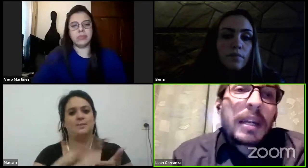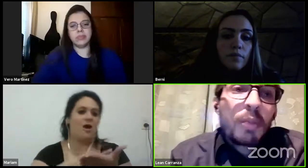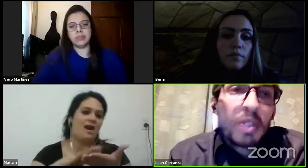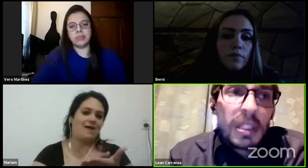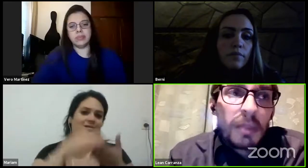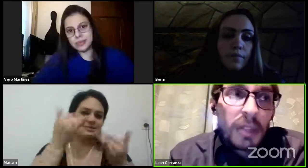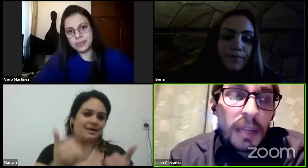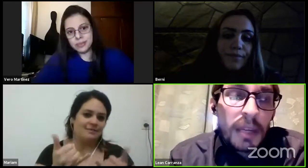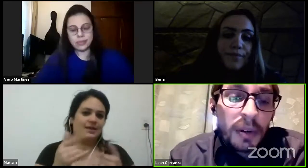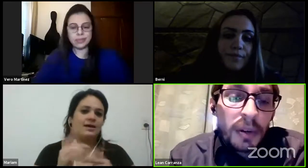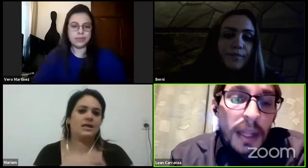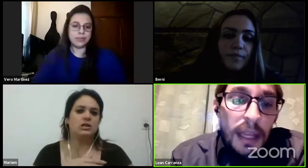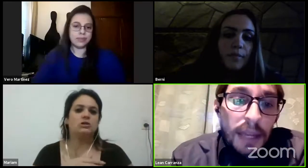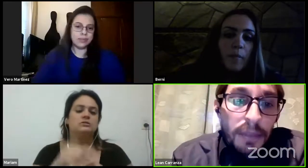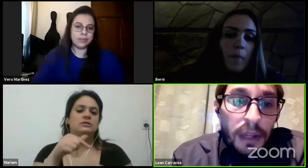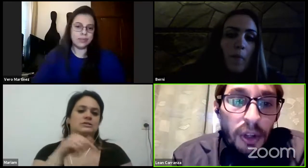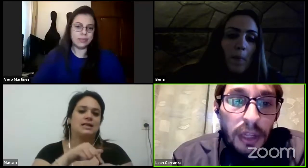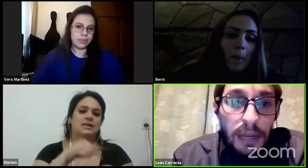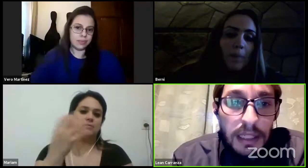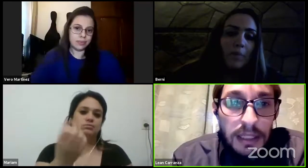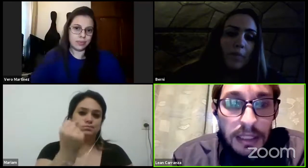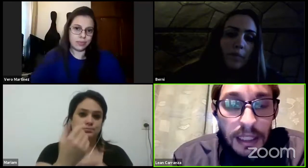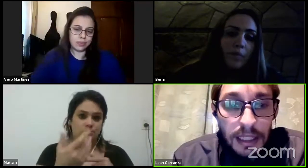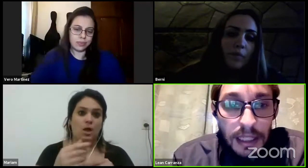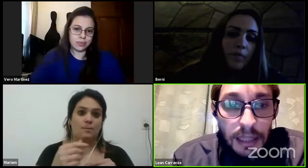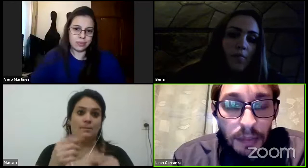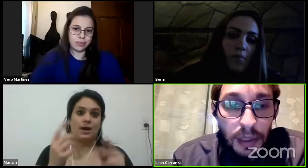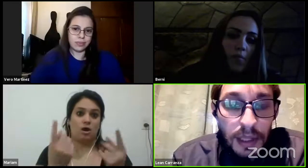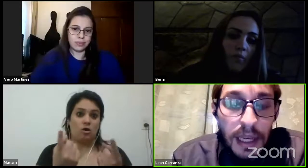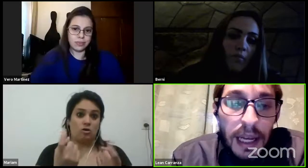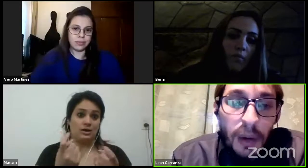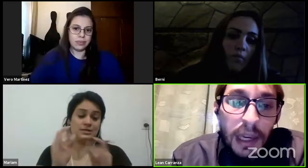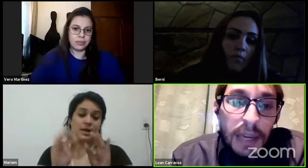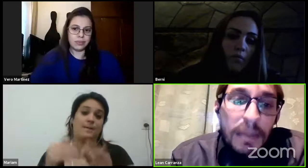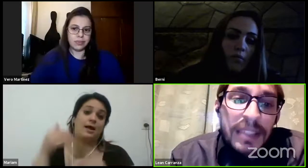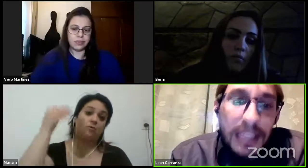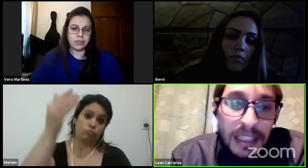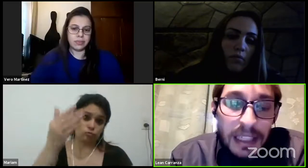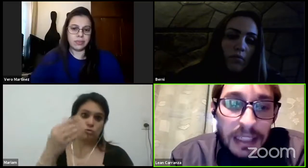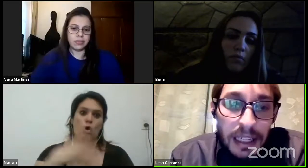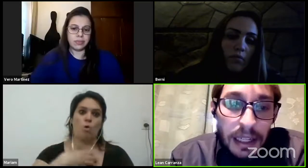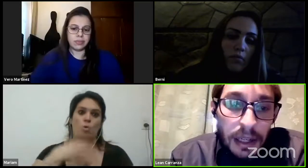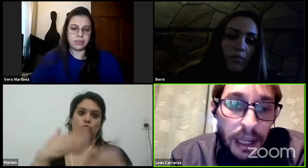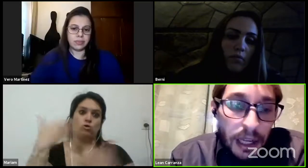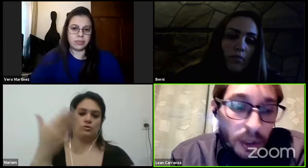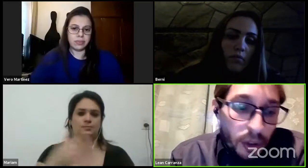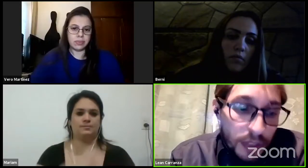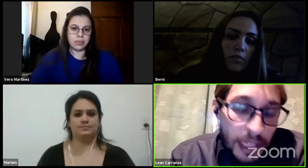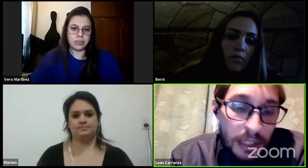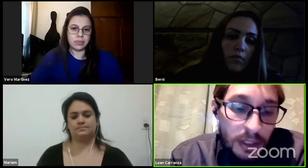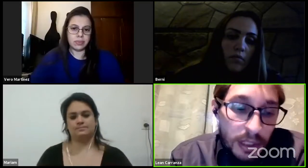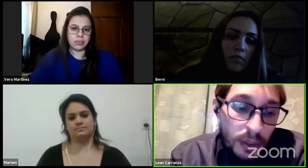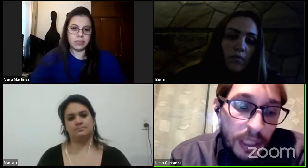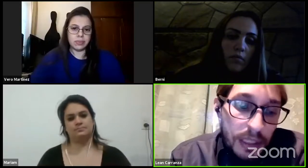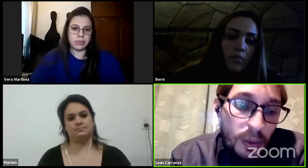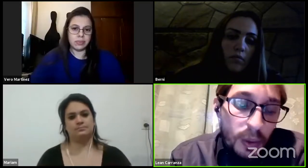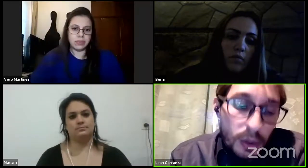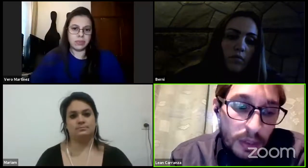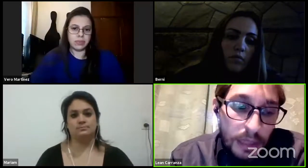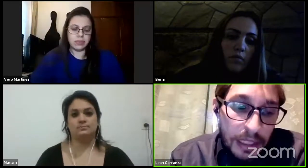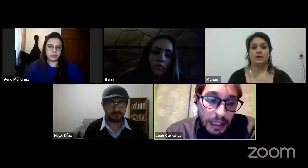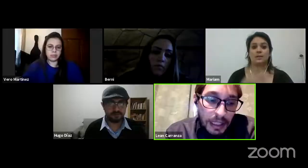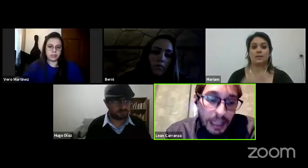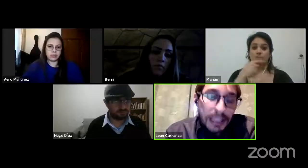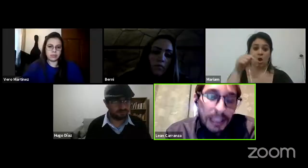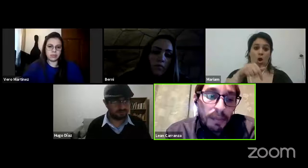que gana muchísimo tiempo en lo que va a necesitar el día después qué pasaría si hacer lo contrario si vos haces un